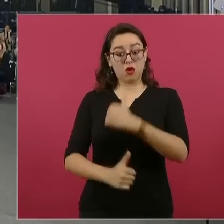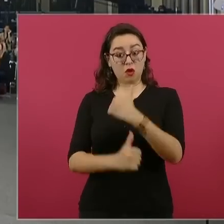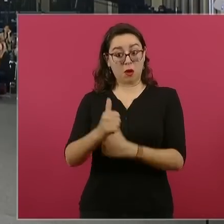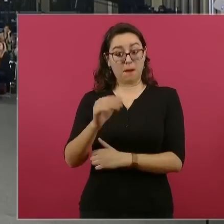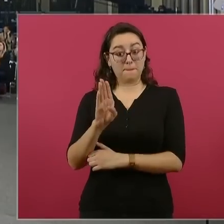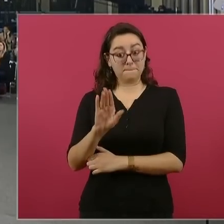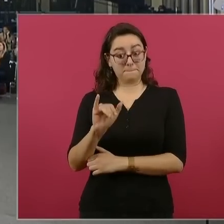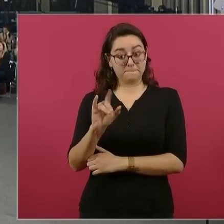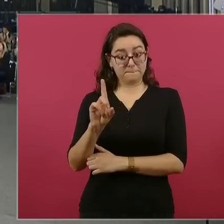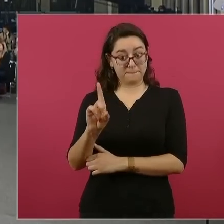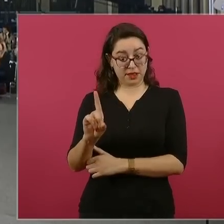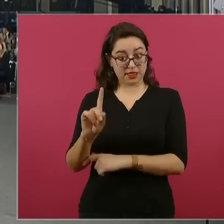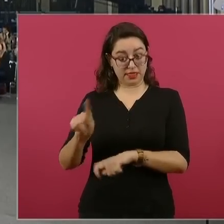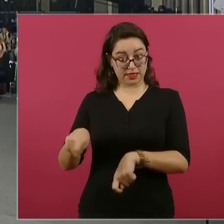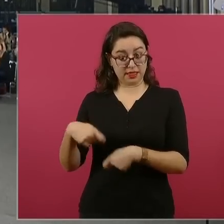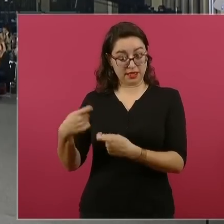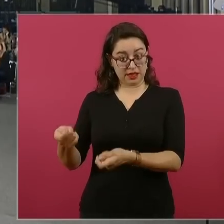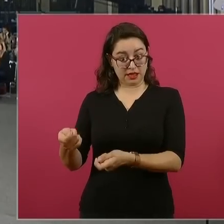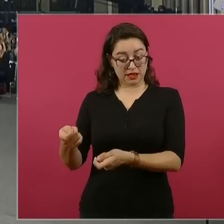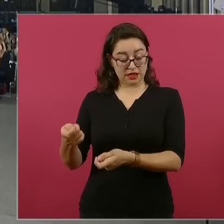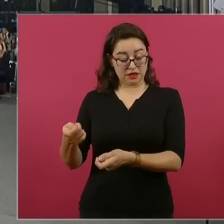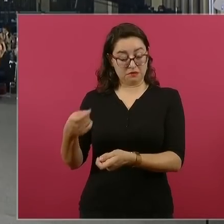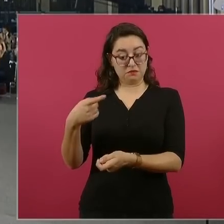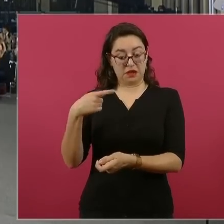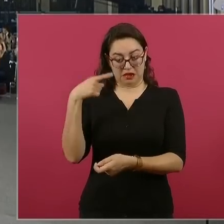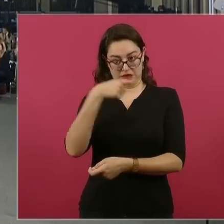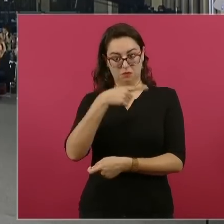decidimos nombrarla,